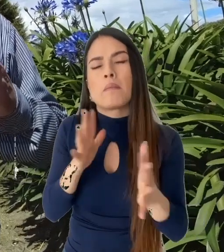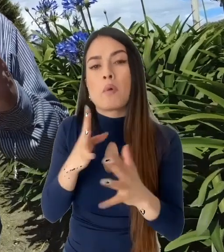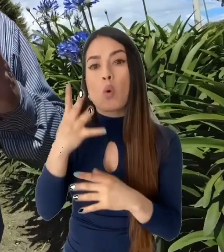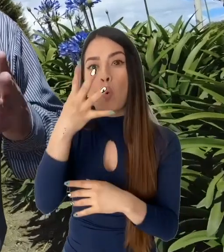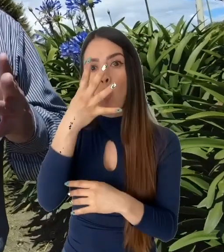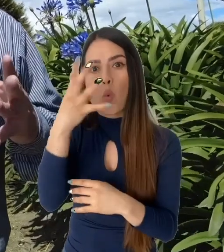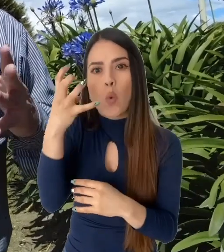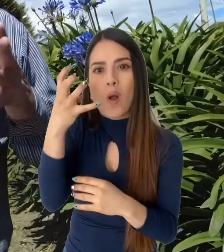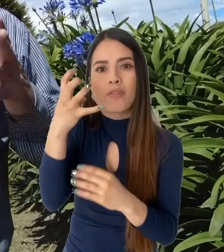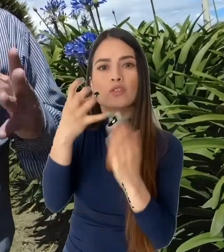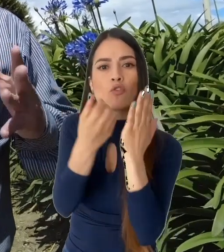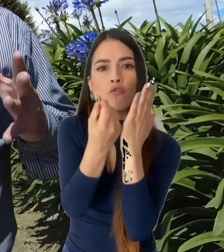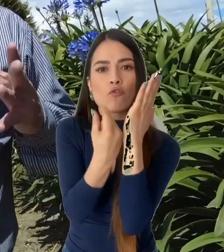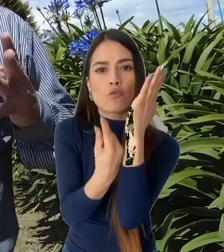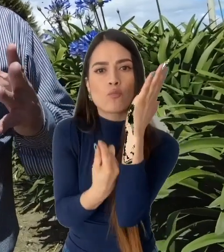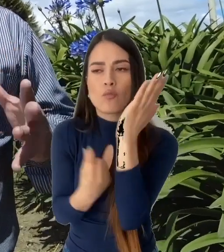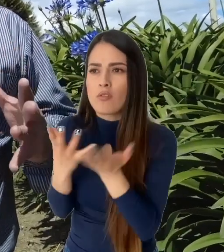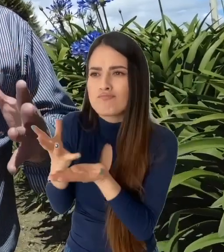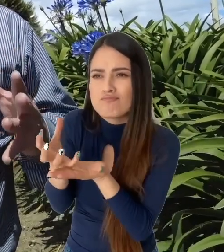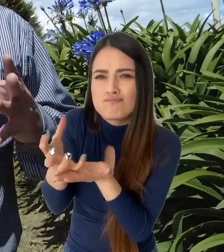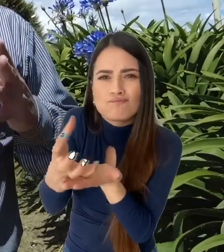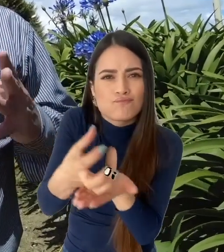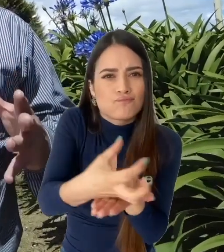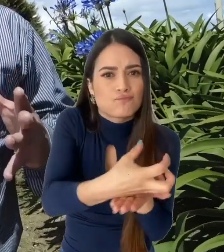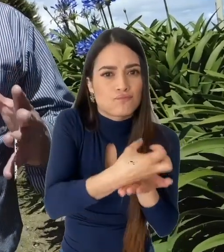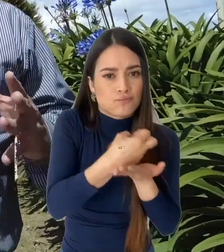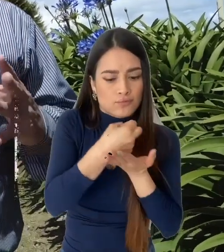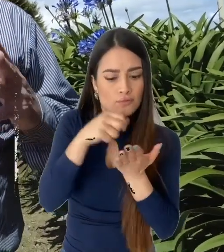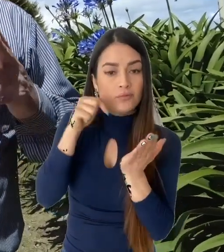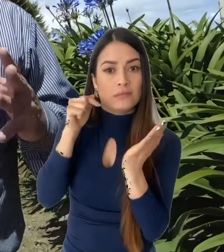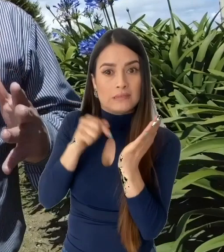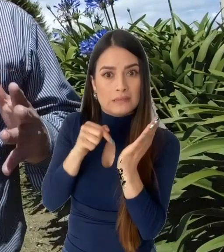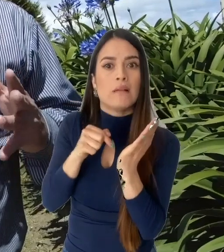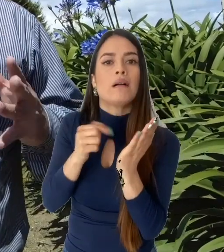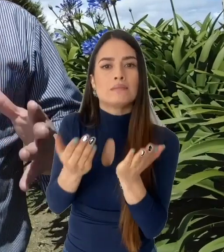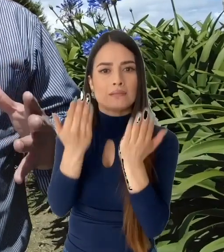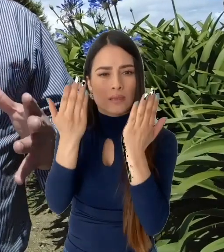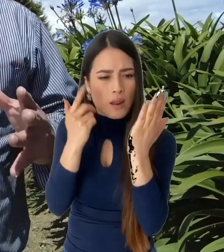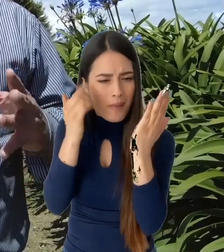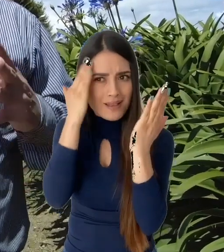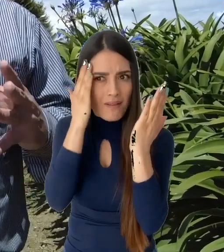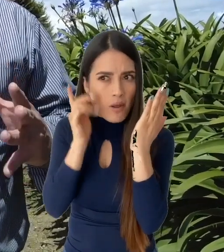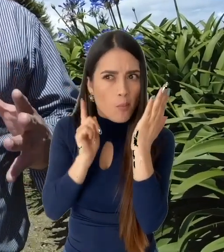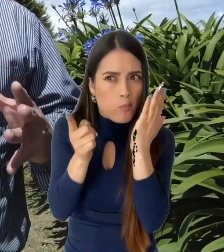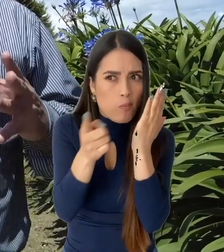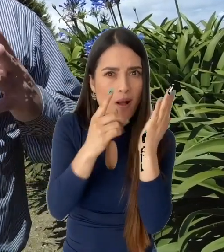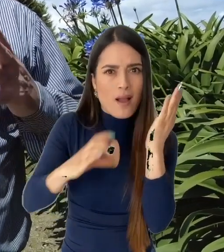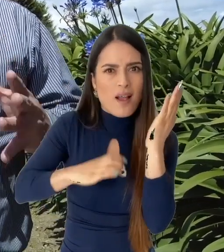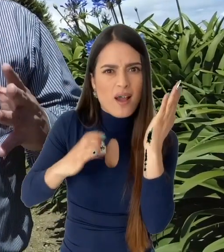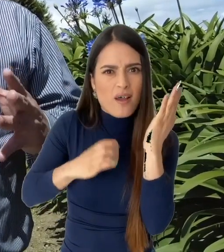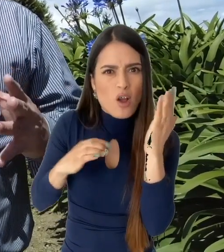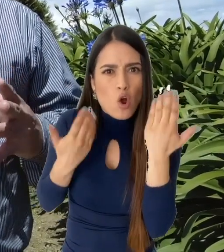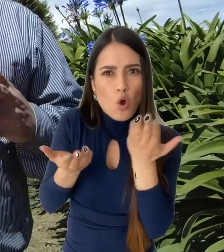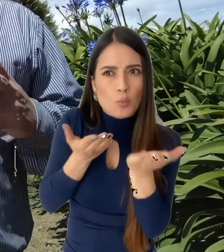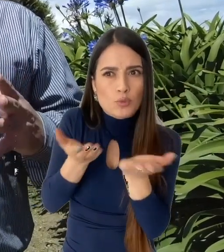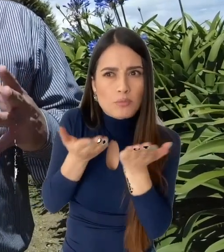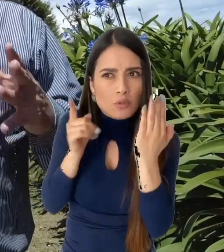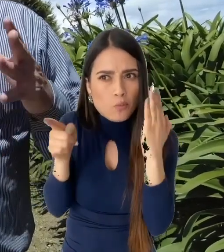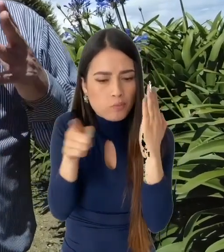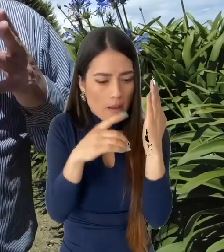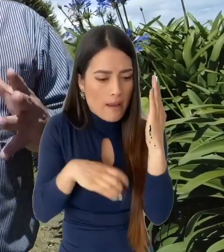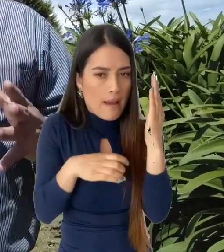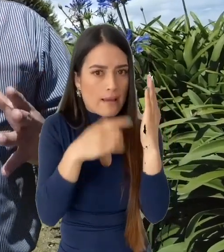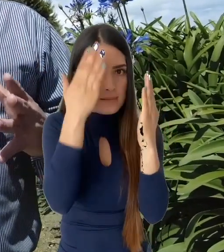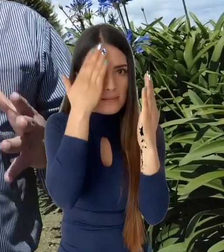más de 400 recolecciones de formularios de información que nos permiten Conocer características específicas de